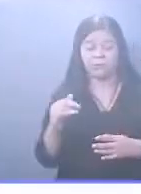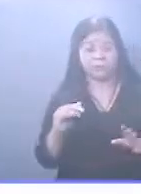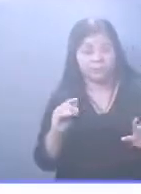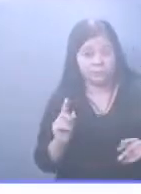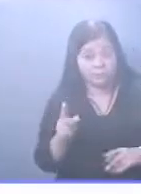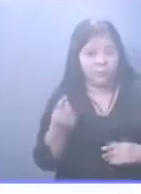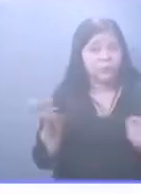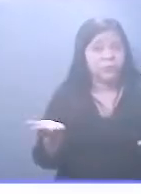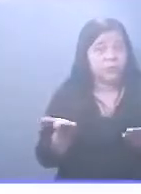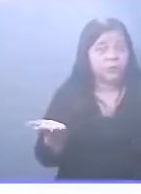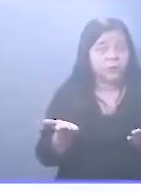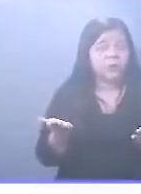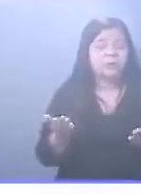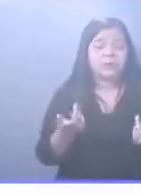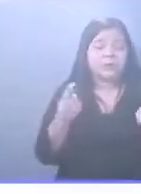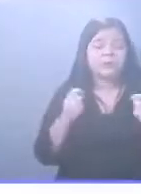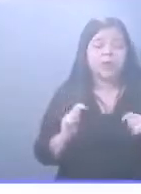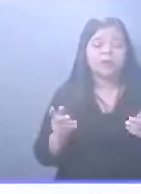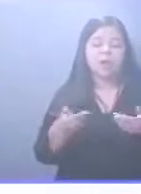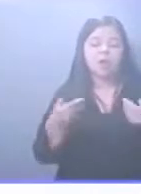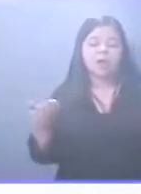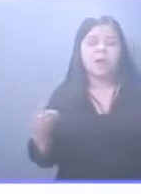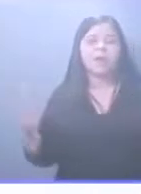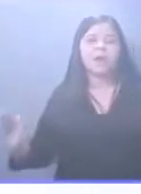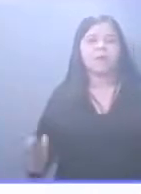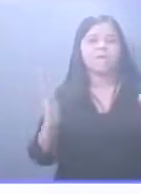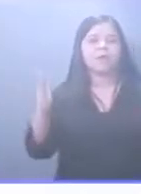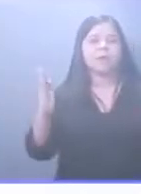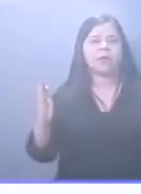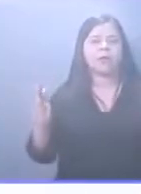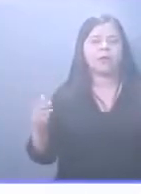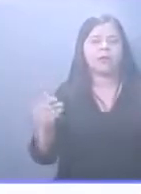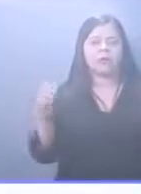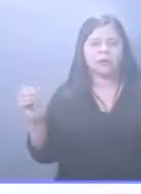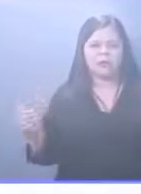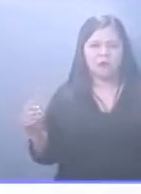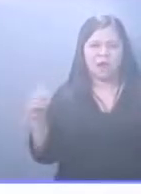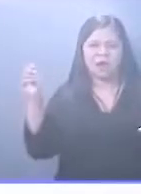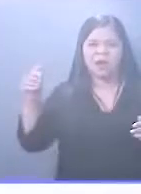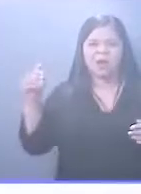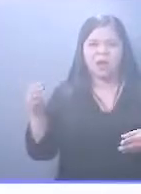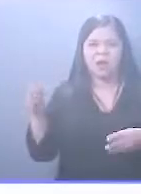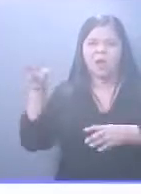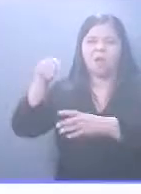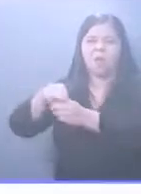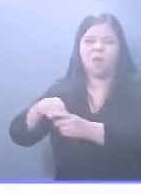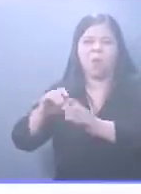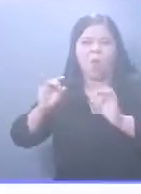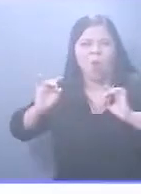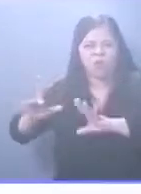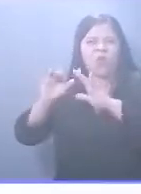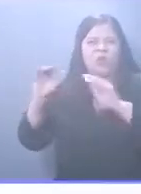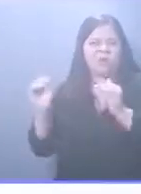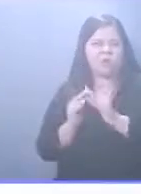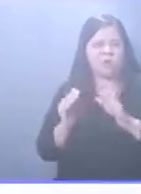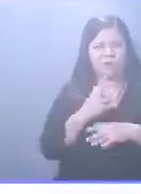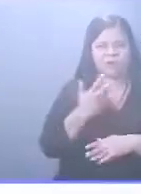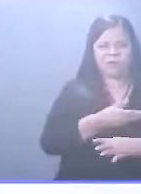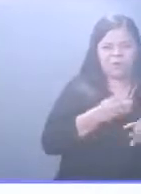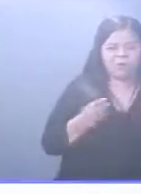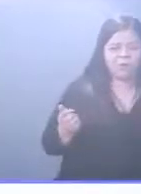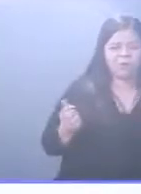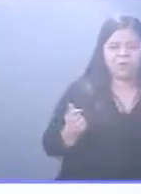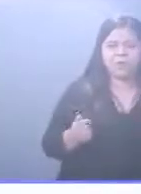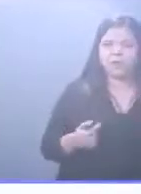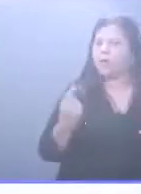que ha hecho es dividir y confrontar, sembrar odio y producir los resultados que hemos tenido, que no solo